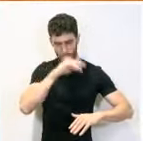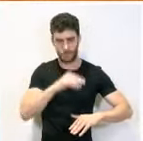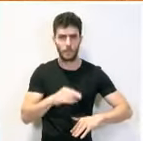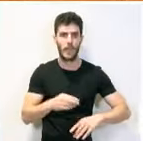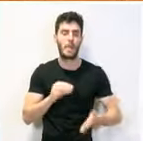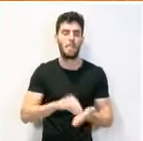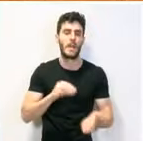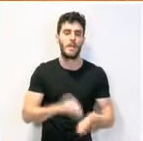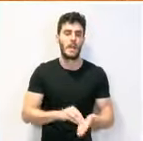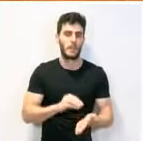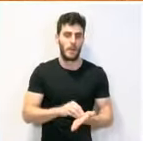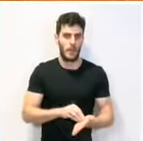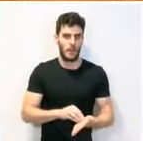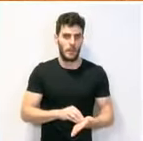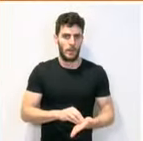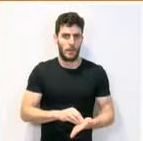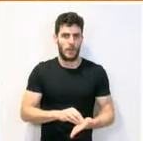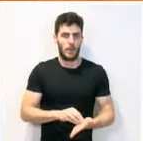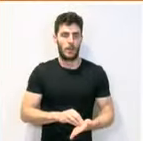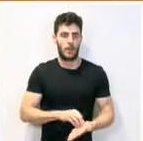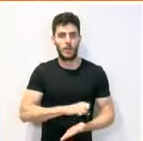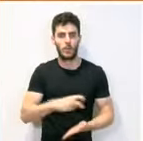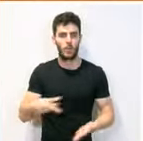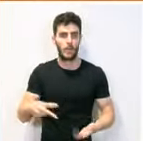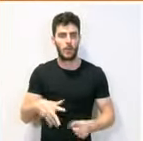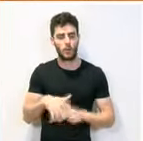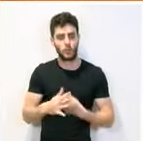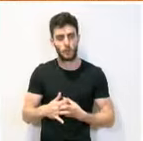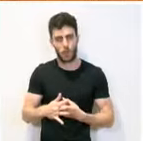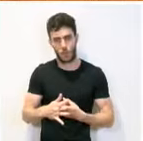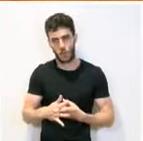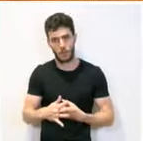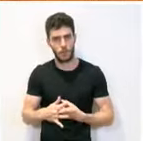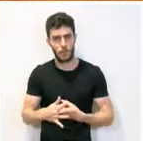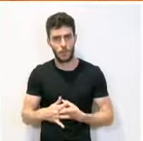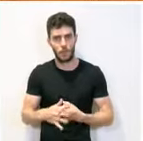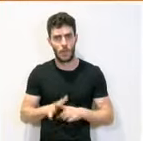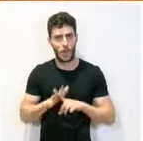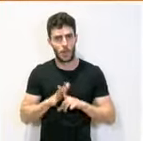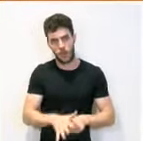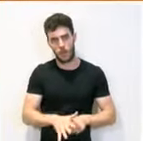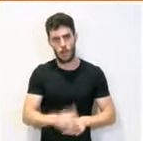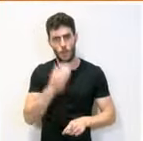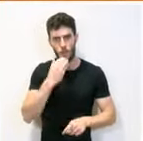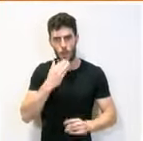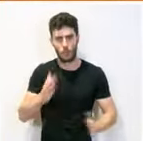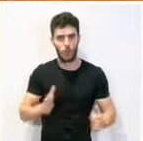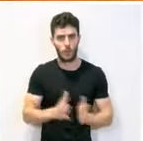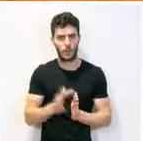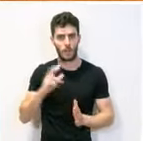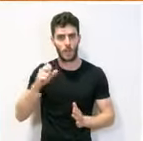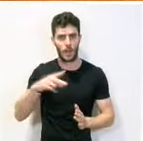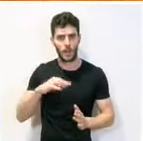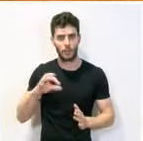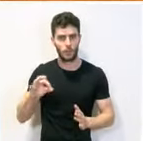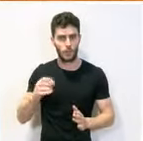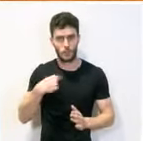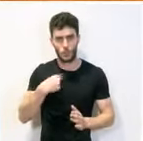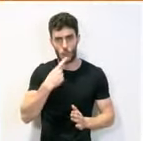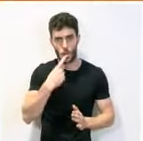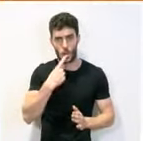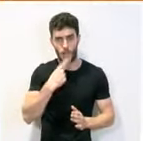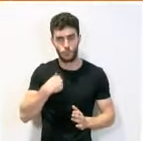determinadas ocasiones pues producen situaciones de guetización como ocurría en el San Francisco. Y le decía que creo